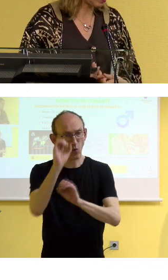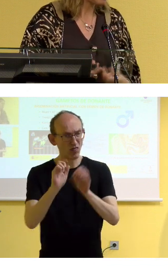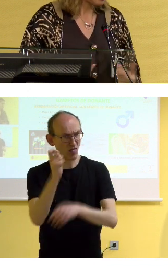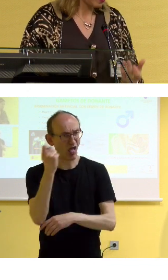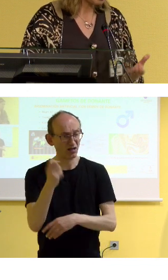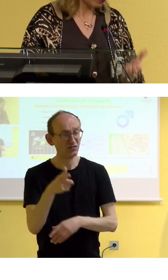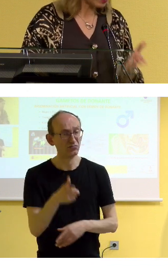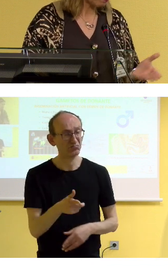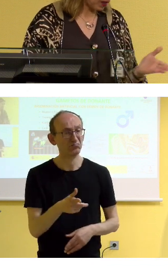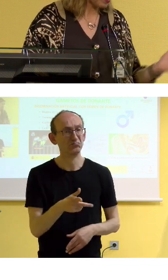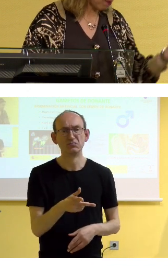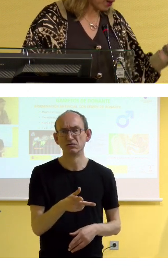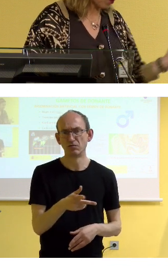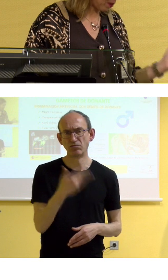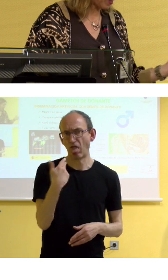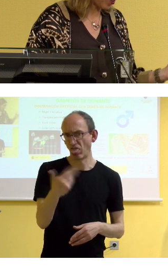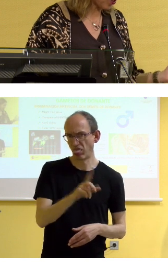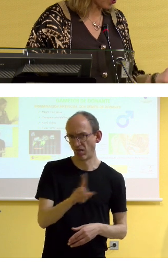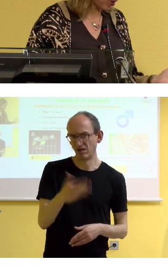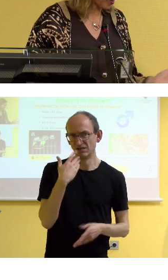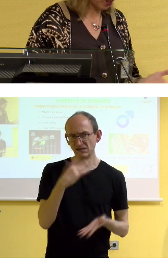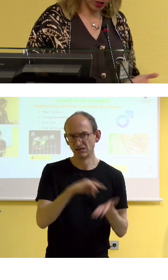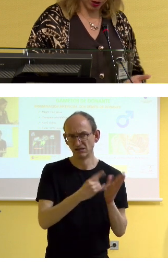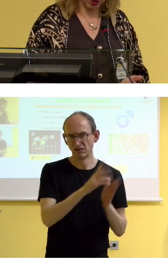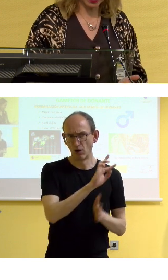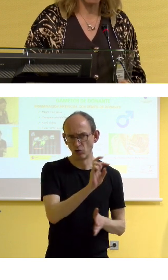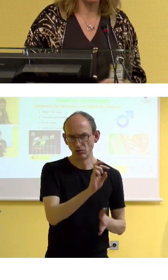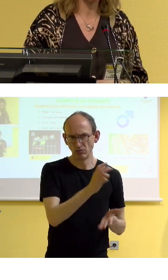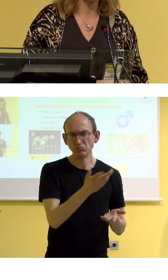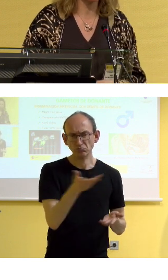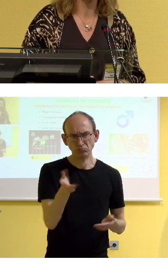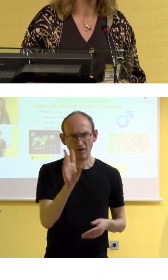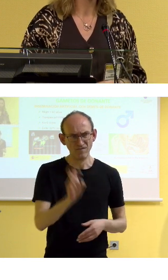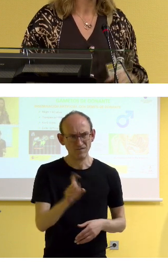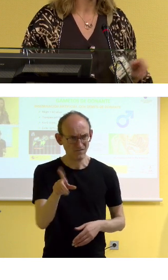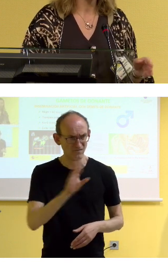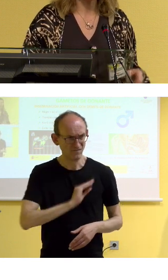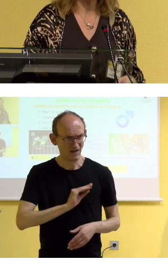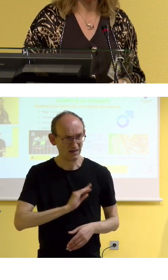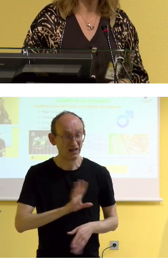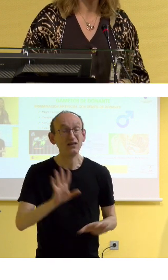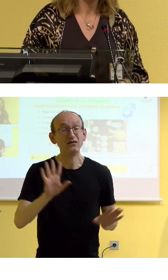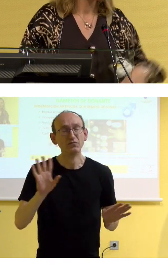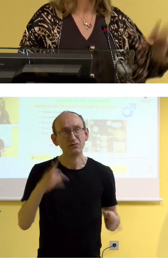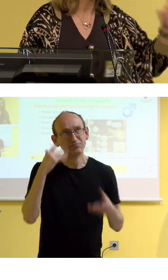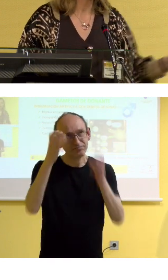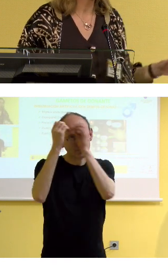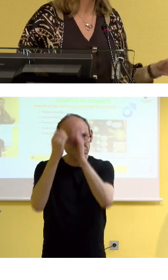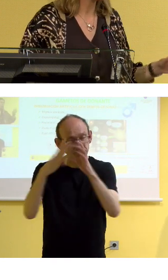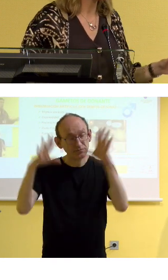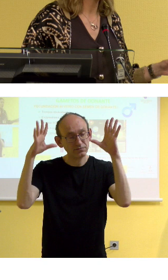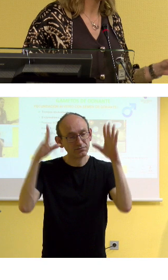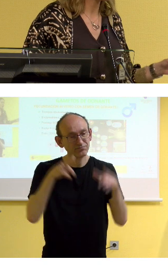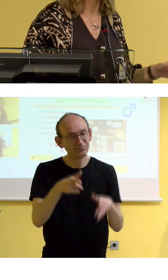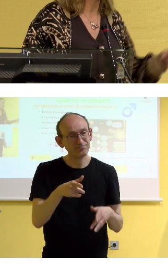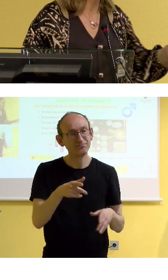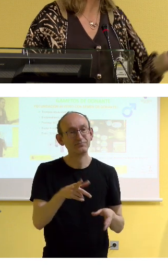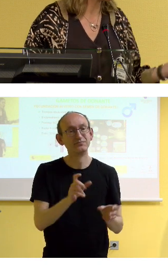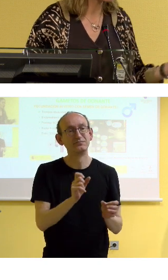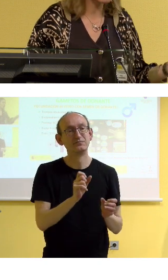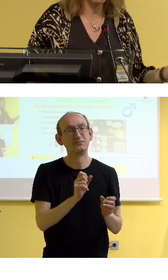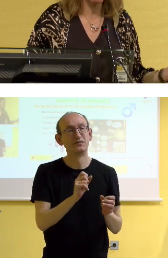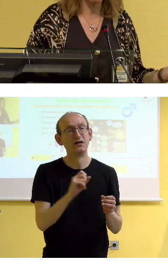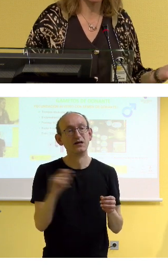o sea, que no es despreciable en comparación con lo que os he contado, ¿vale? Pero imaginaros que no podemos hacer inseminaciones